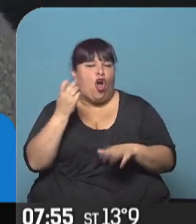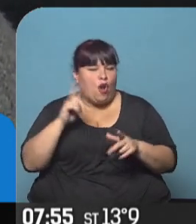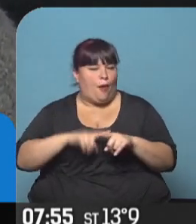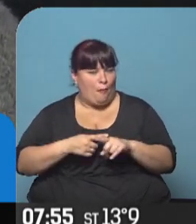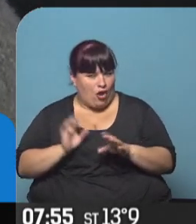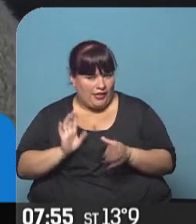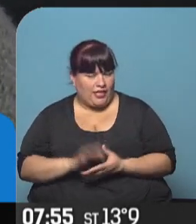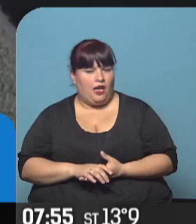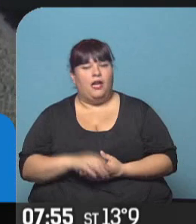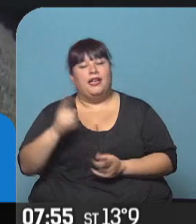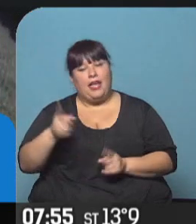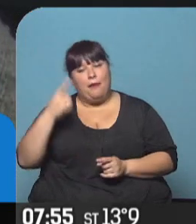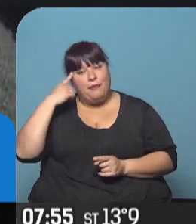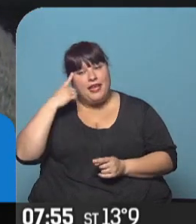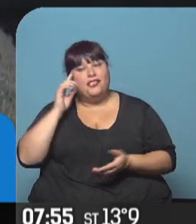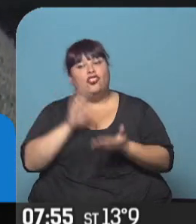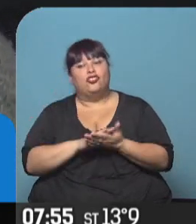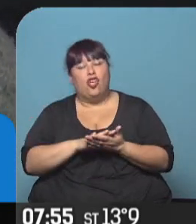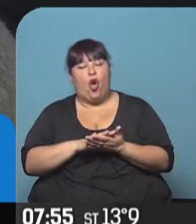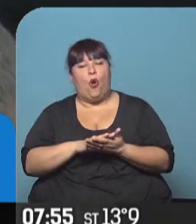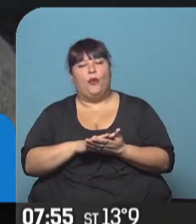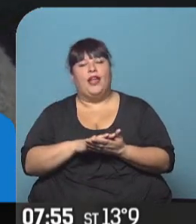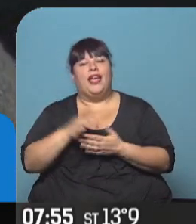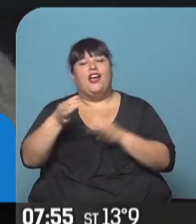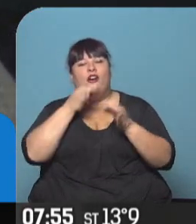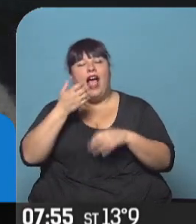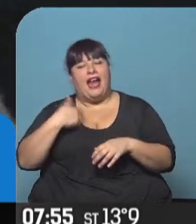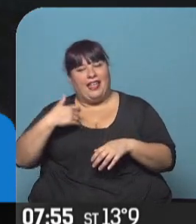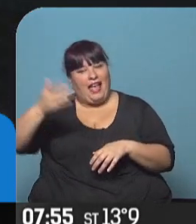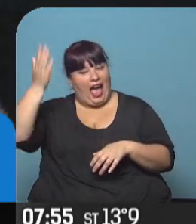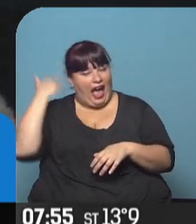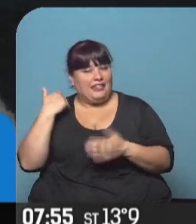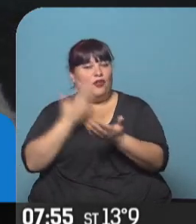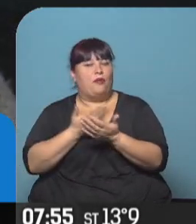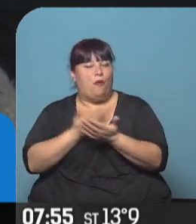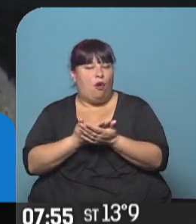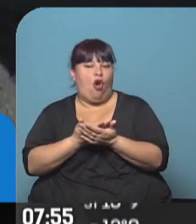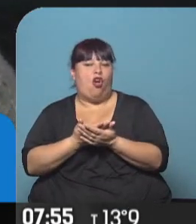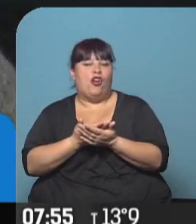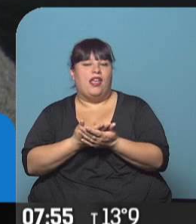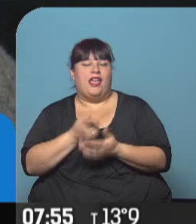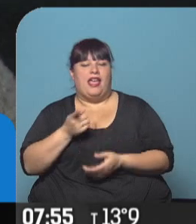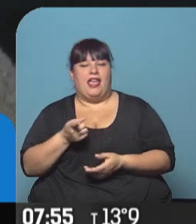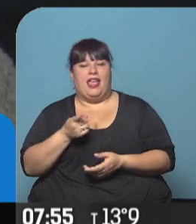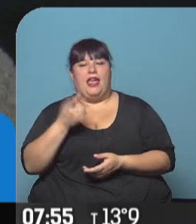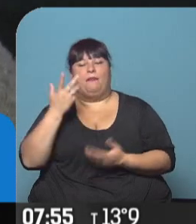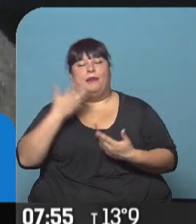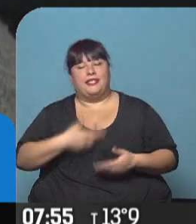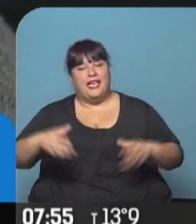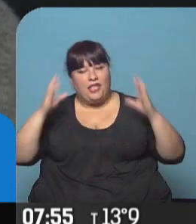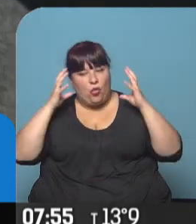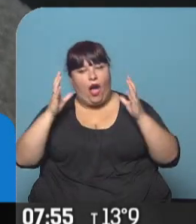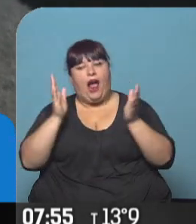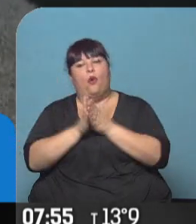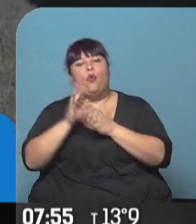político pensemos también en el caso del diálogo argentino que en su momento propuso el presente de baile con la iglesia